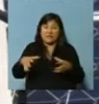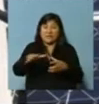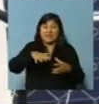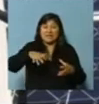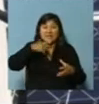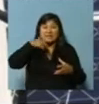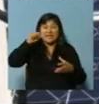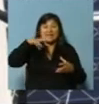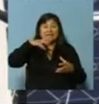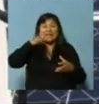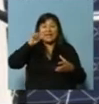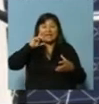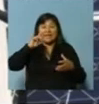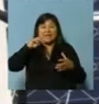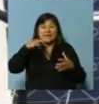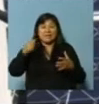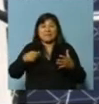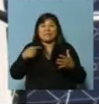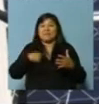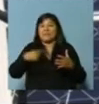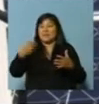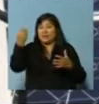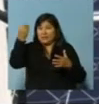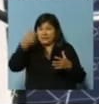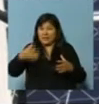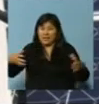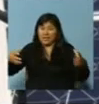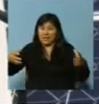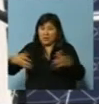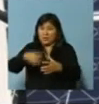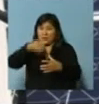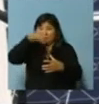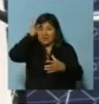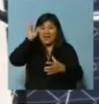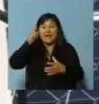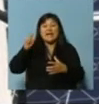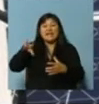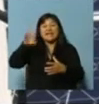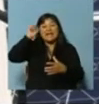muy especialmente señor René Mamaní, señor